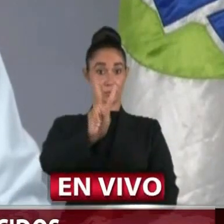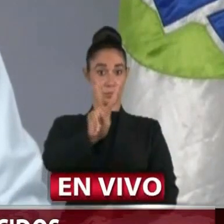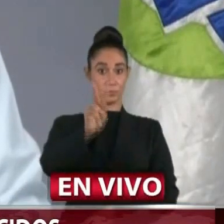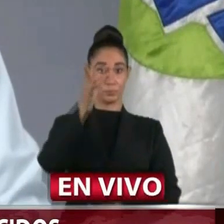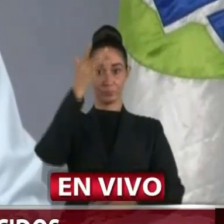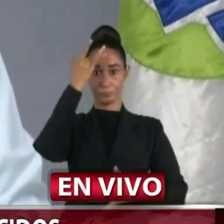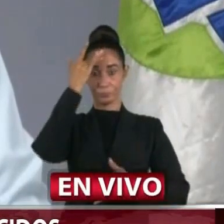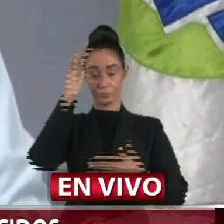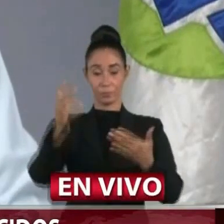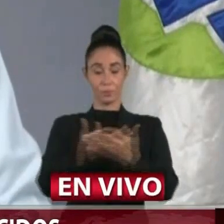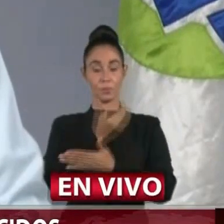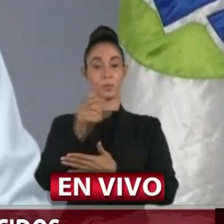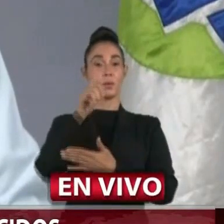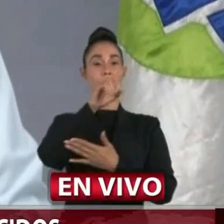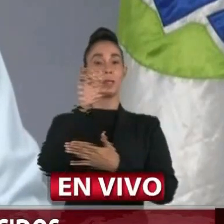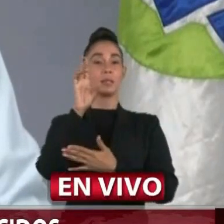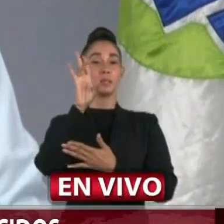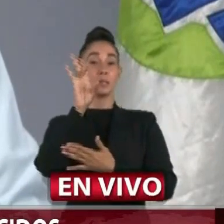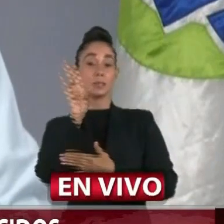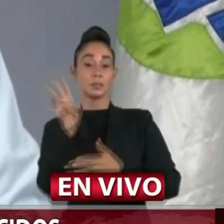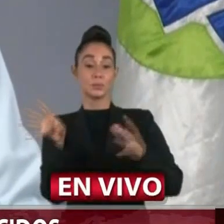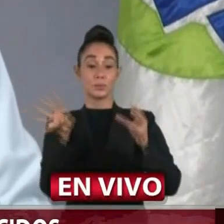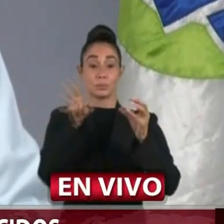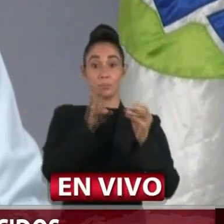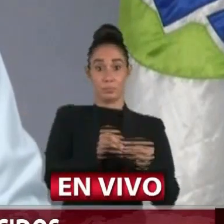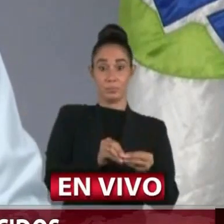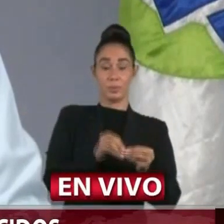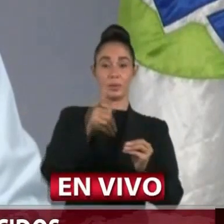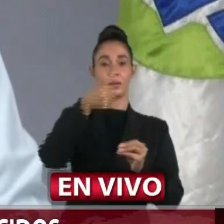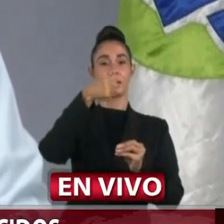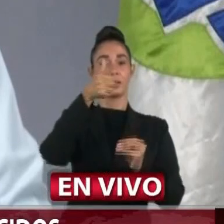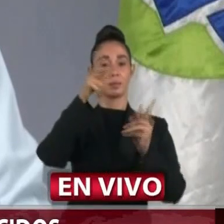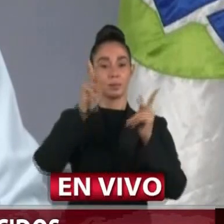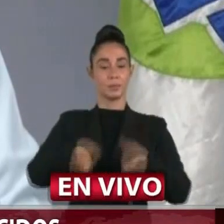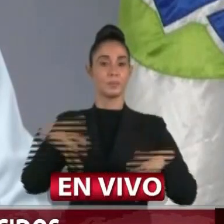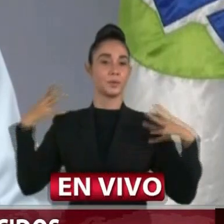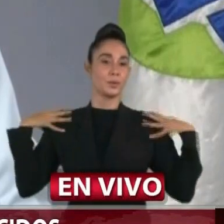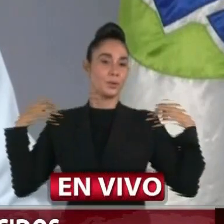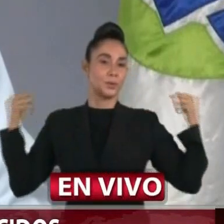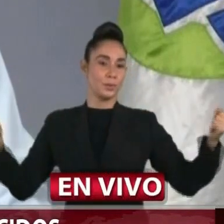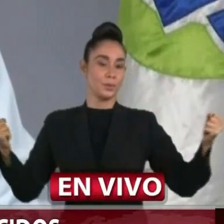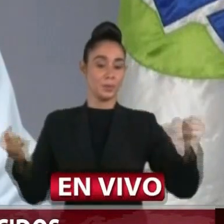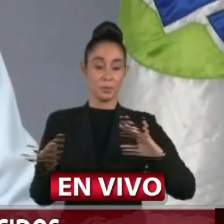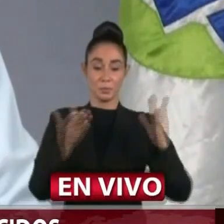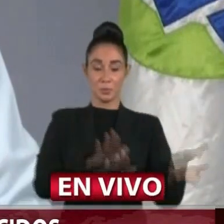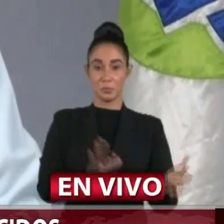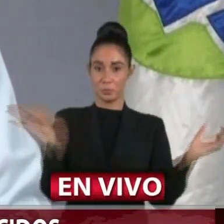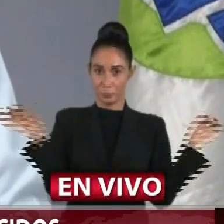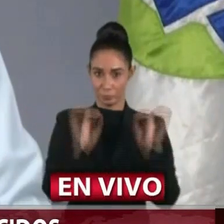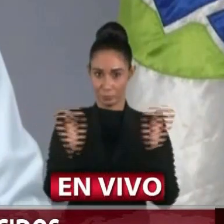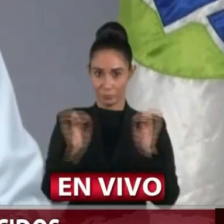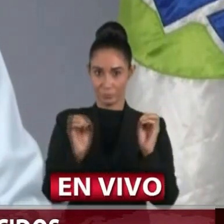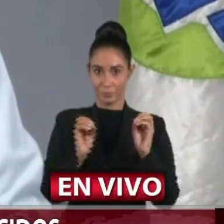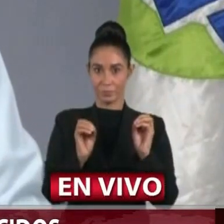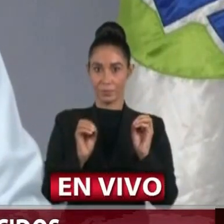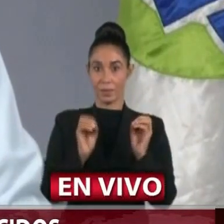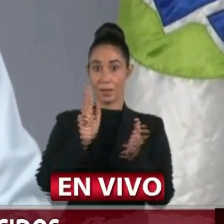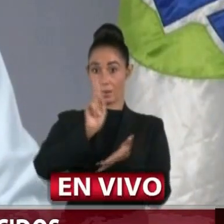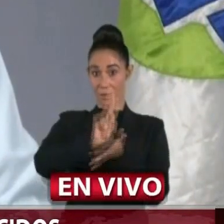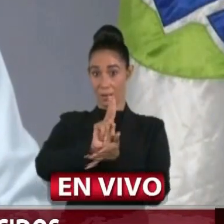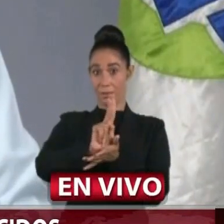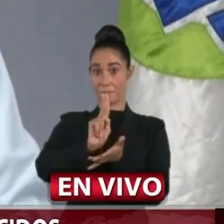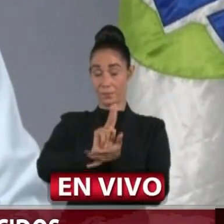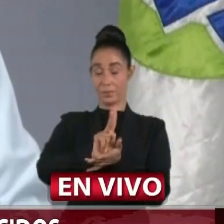nuevos, 107 acumulados, 10 recuperados, 0 fallecimiento. La